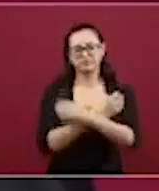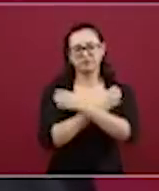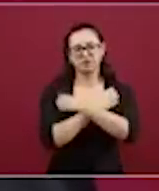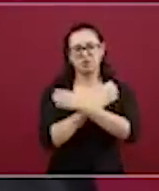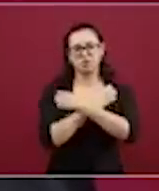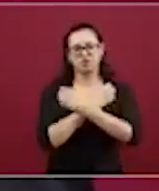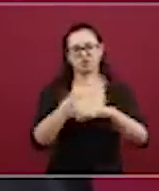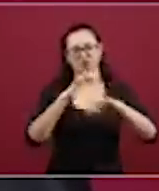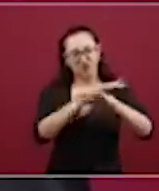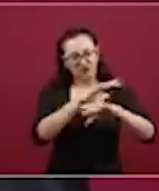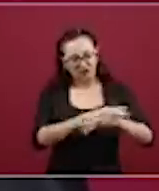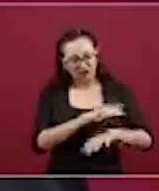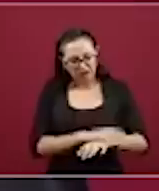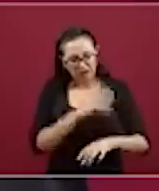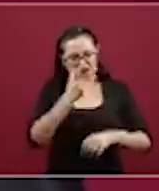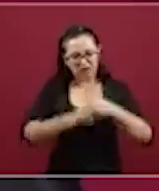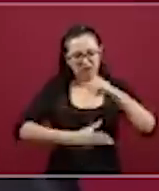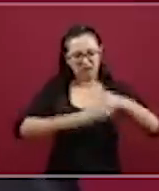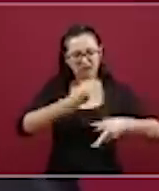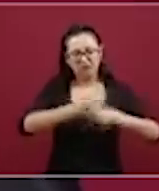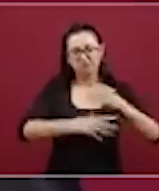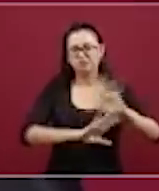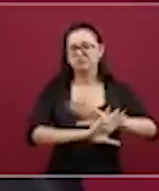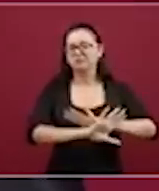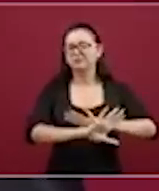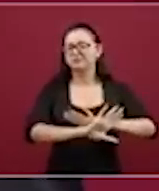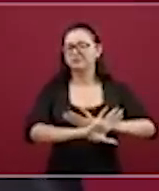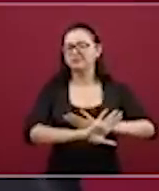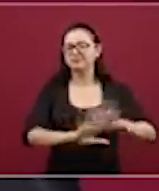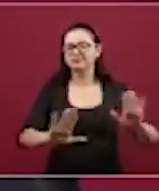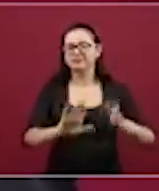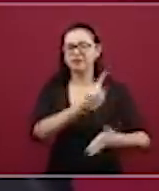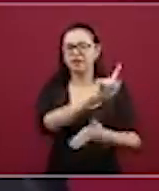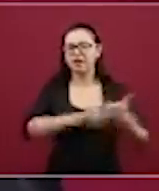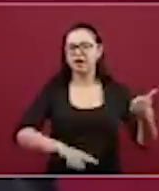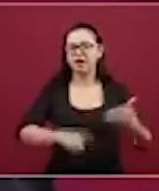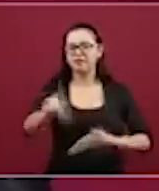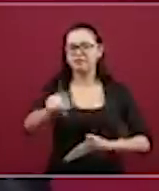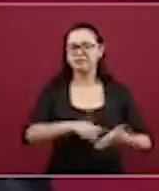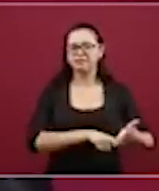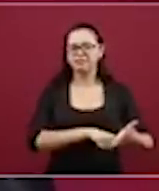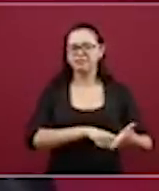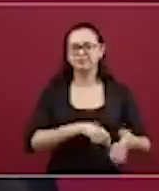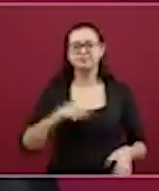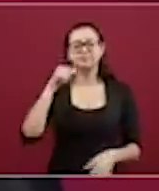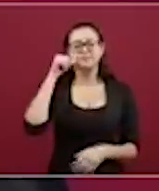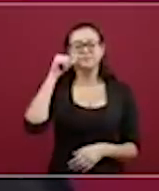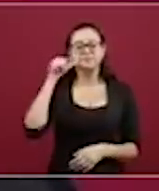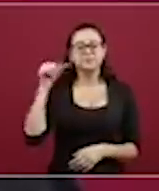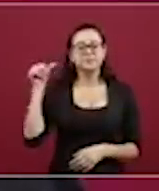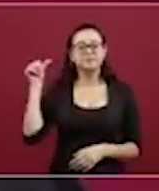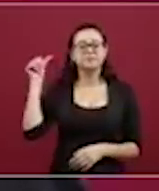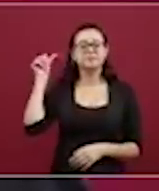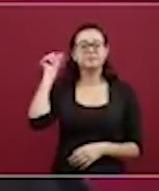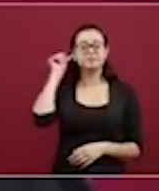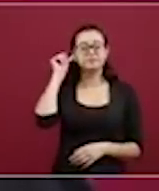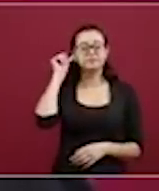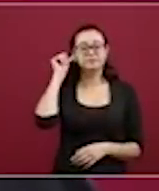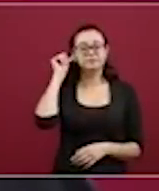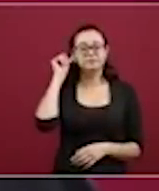educativa, porque ayer, en ejercicio de sus derechos, se